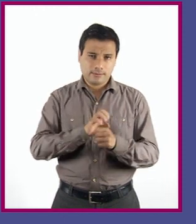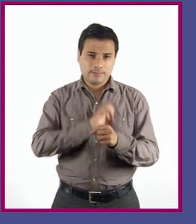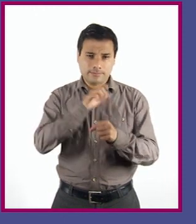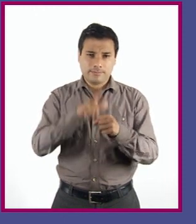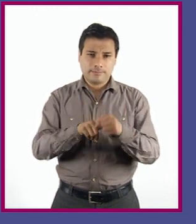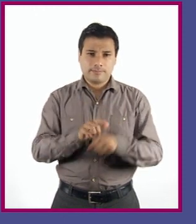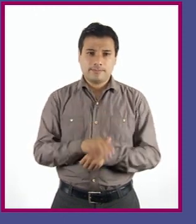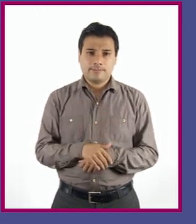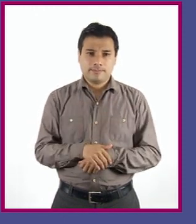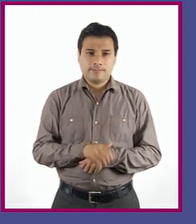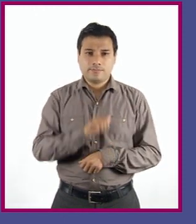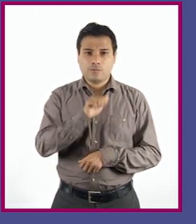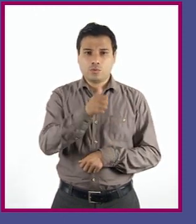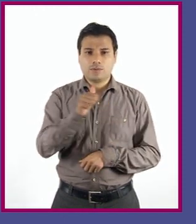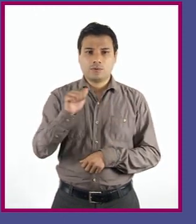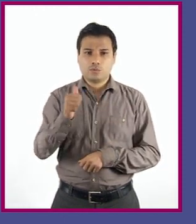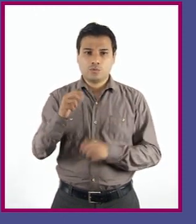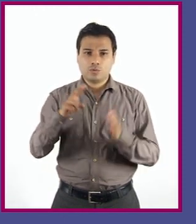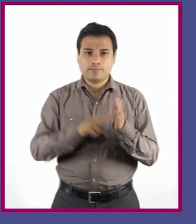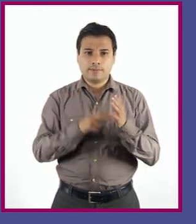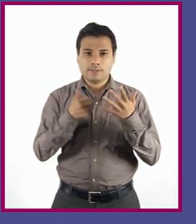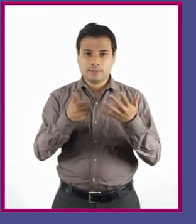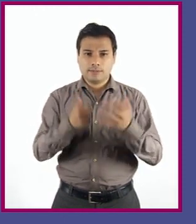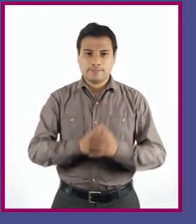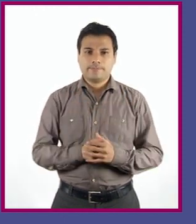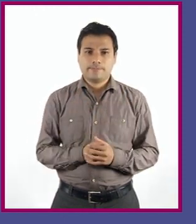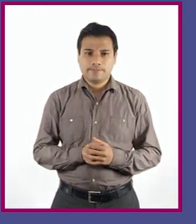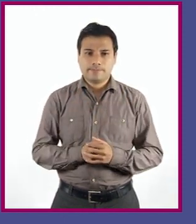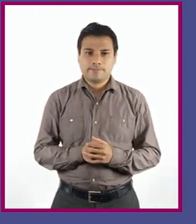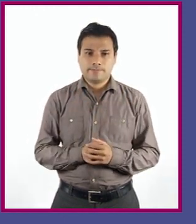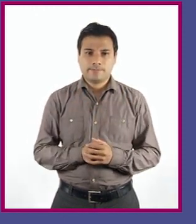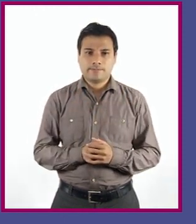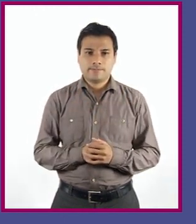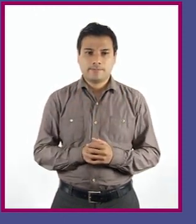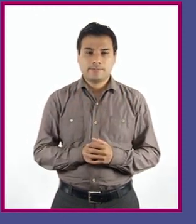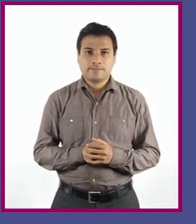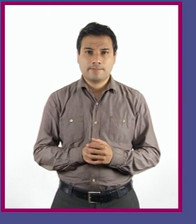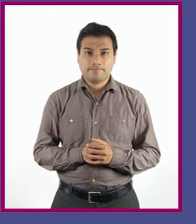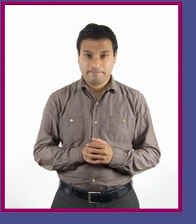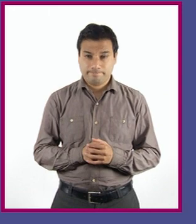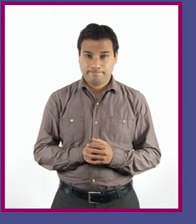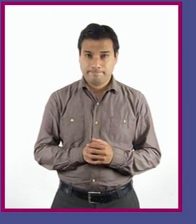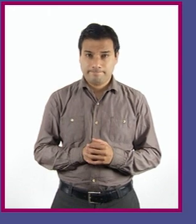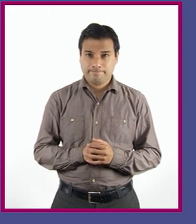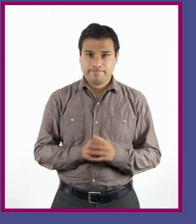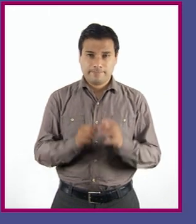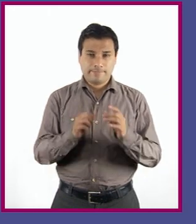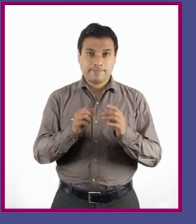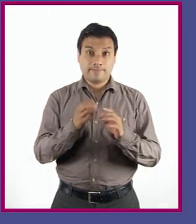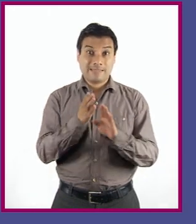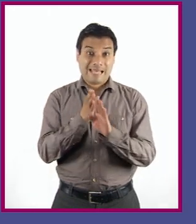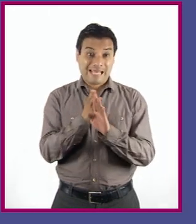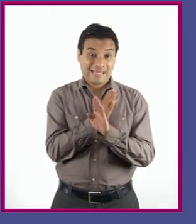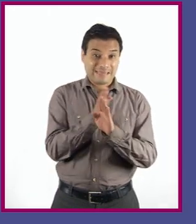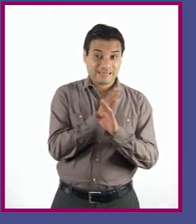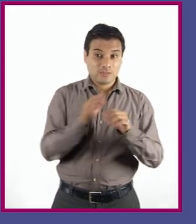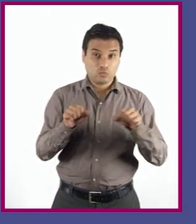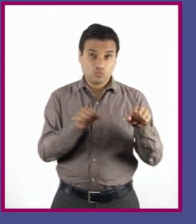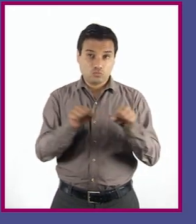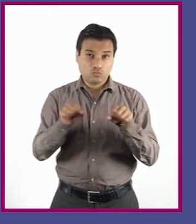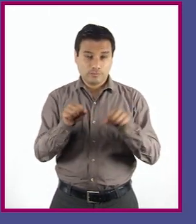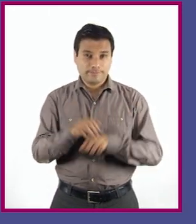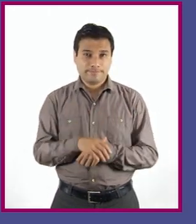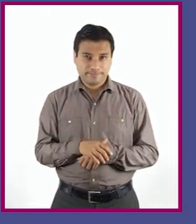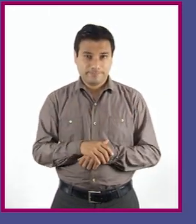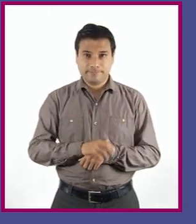especial, un 11 de agosto del 2006, justamente después de que sucedió un temblor. Y recordemos que en